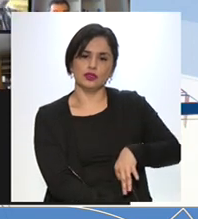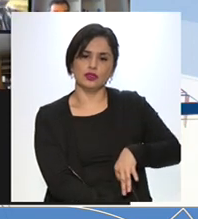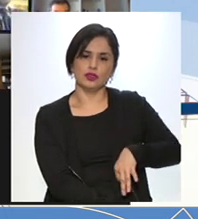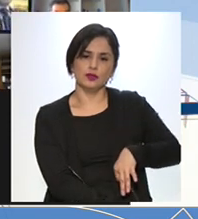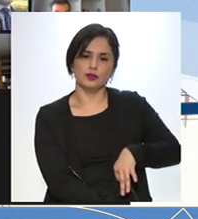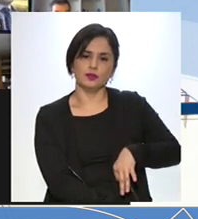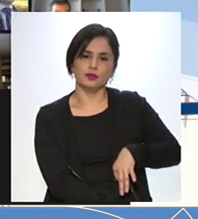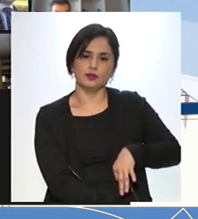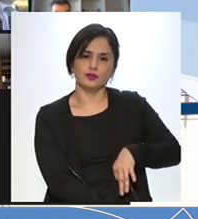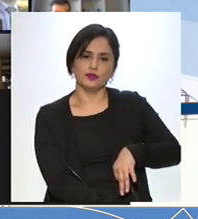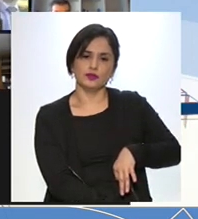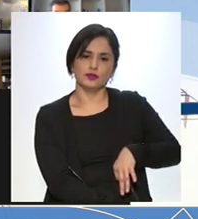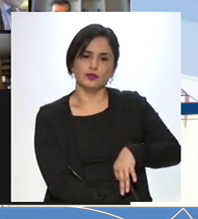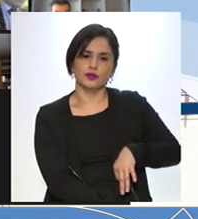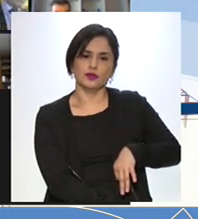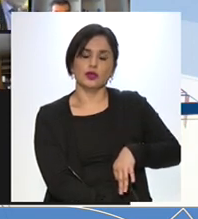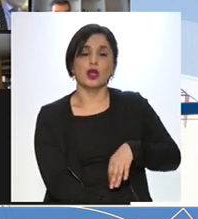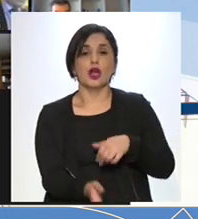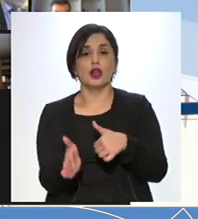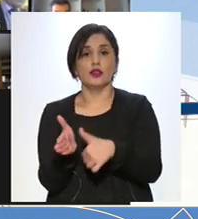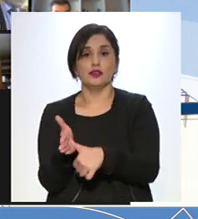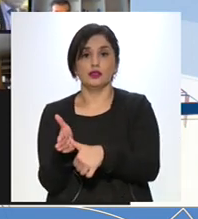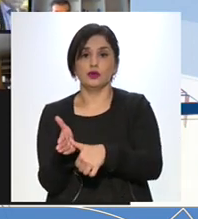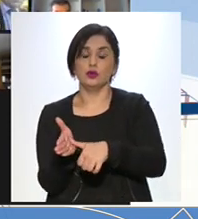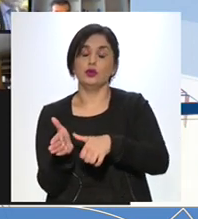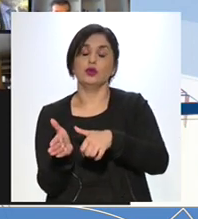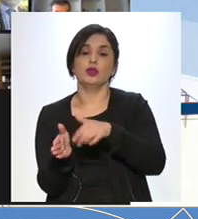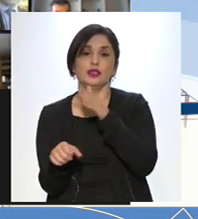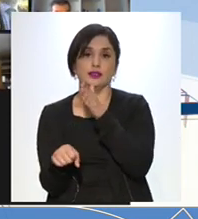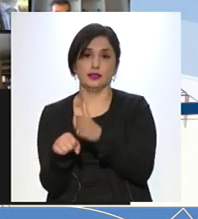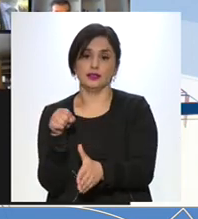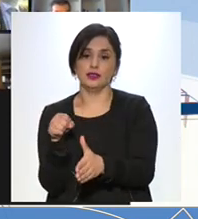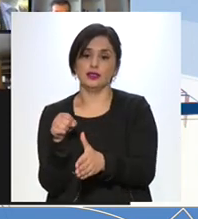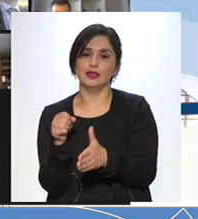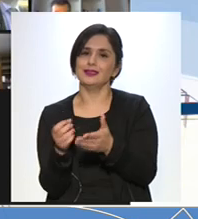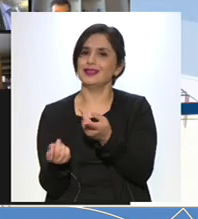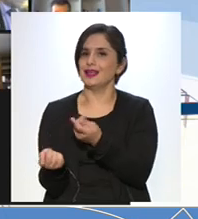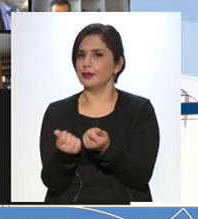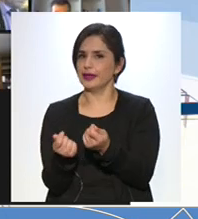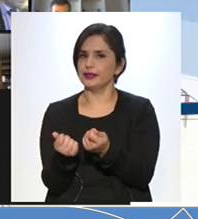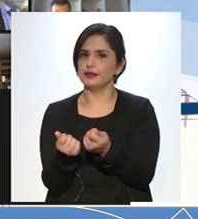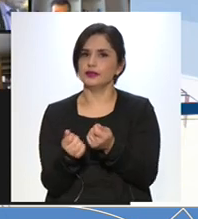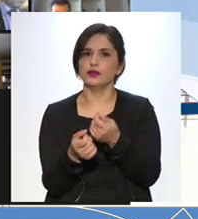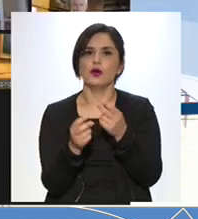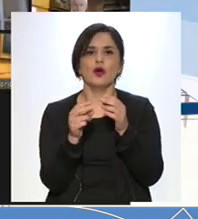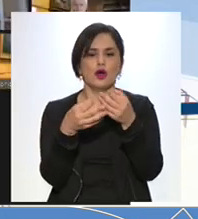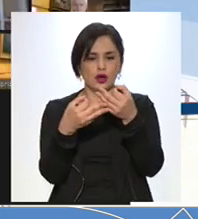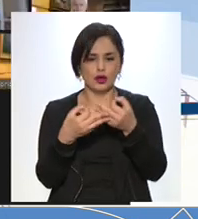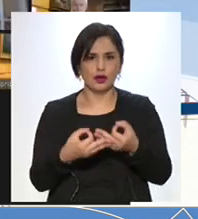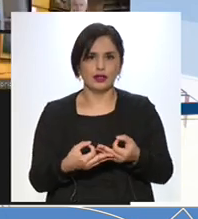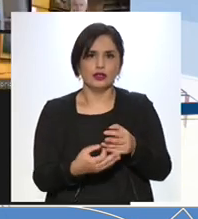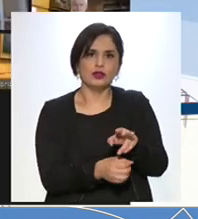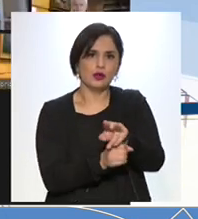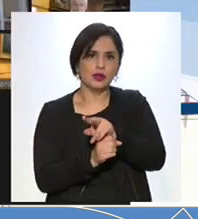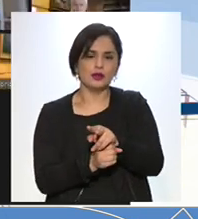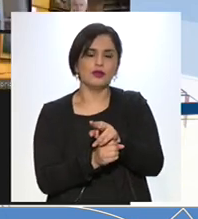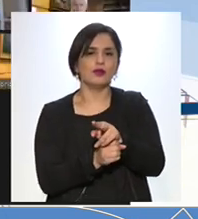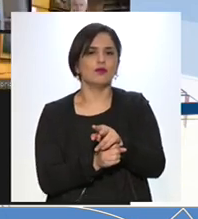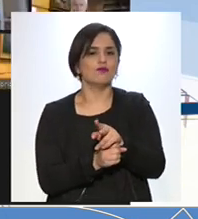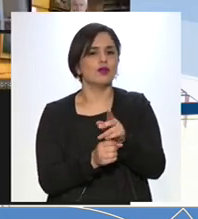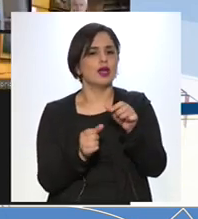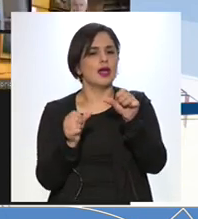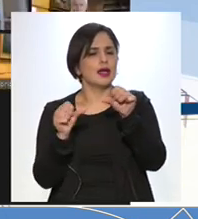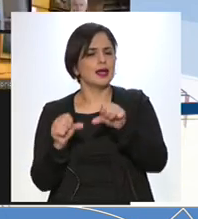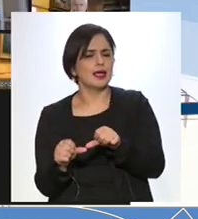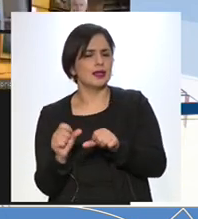con los cotizantes al seguro de cesantía nos daría algo parecido, es decir, los registros administrativos muestran una caída algo menor